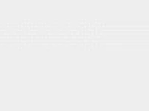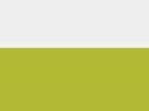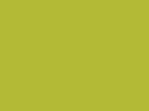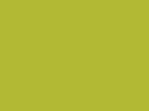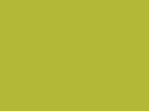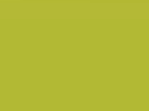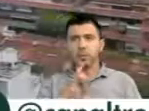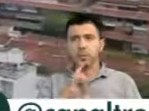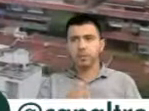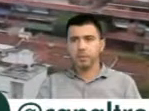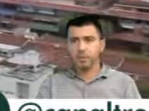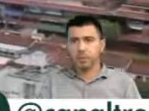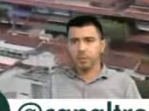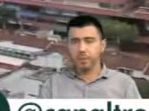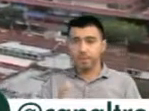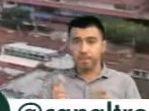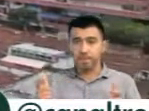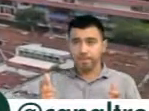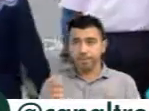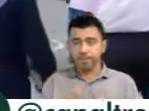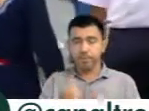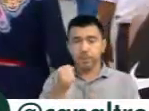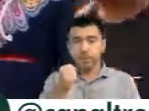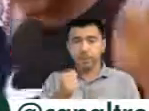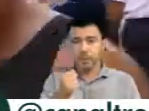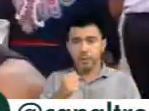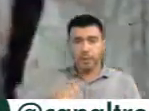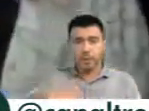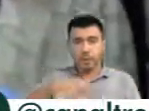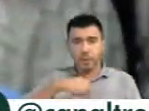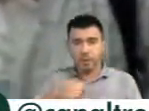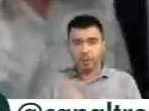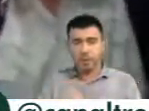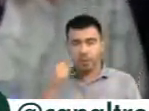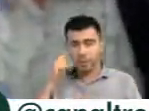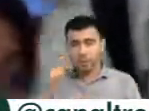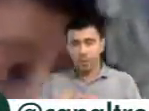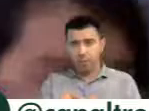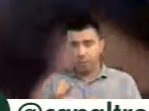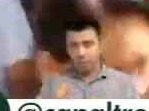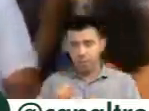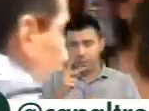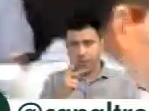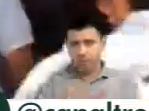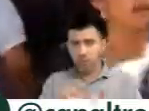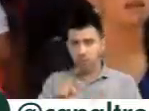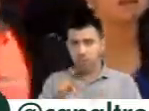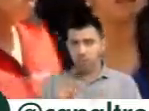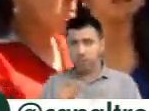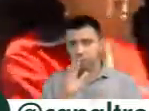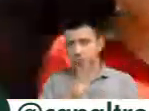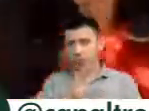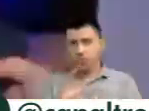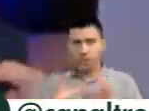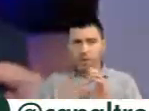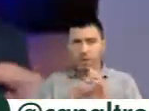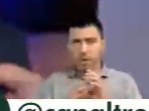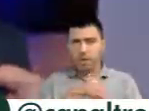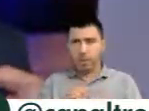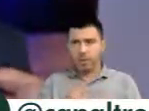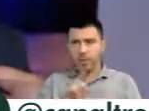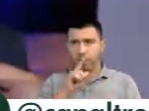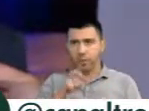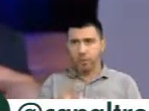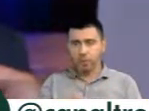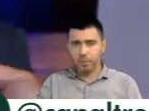Santandereantro.com. Multiplicar las inversiones de los santandereanos fue uno de los retos de este 2016 por parte de la Cámara de Comercio de Bucaramanga. Hemos